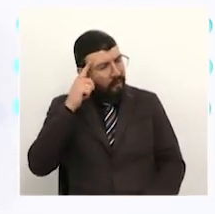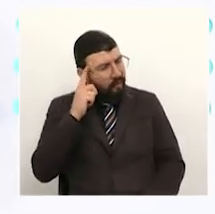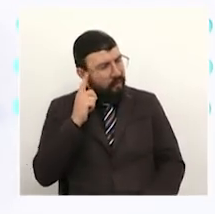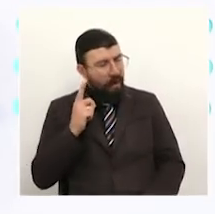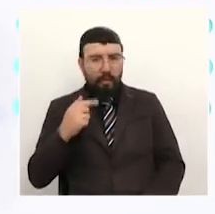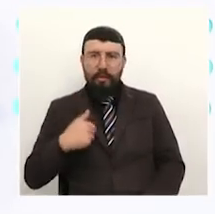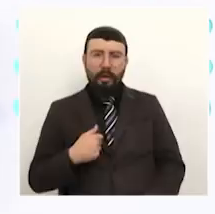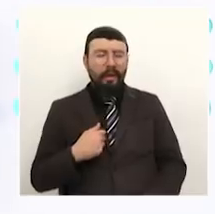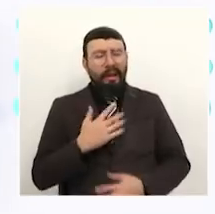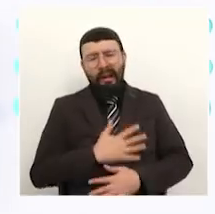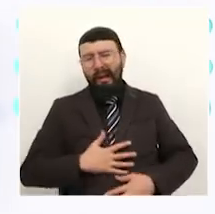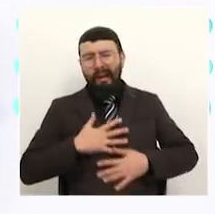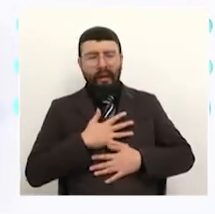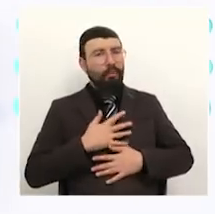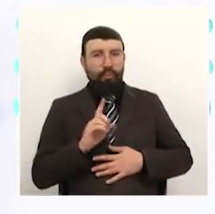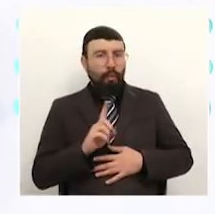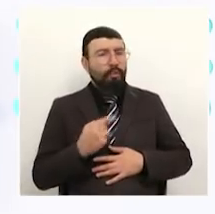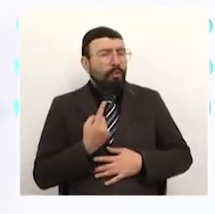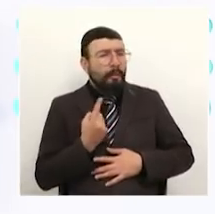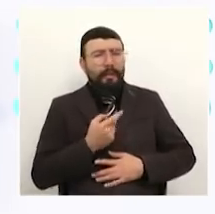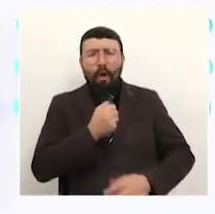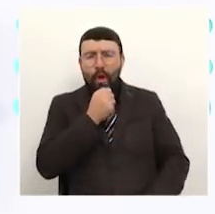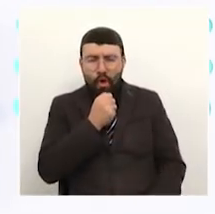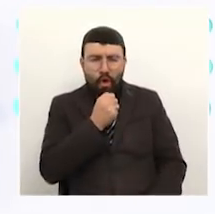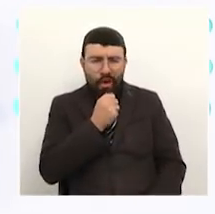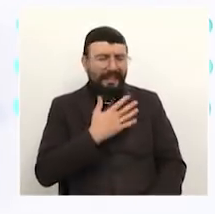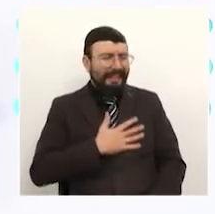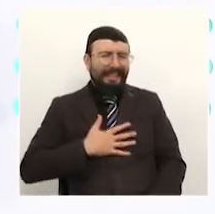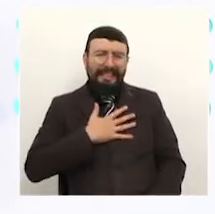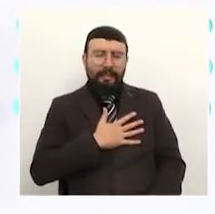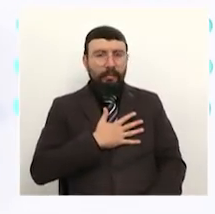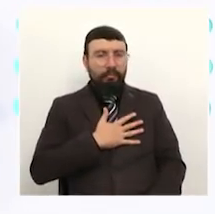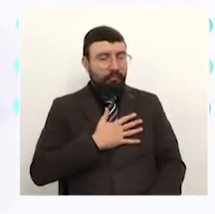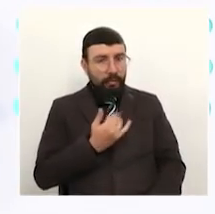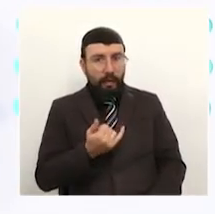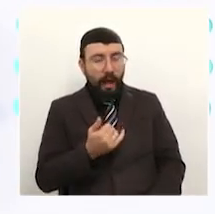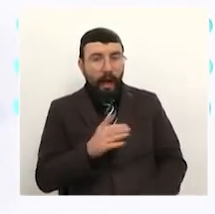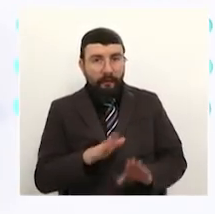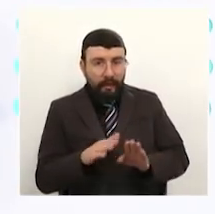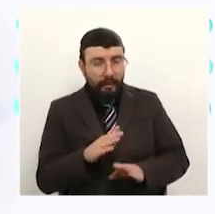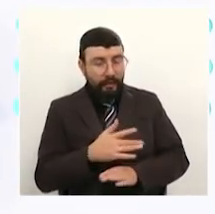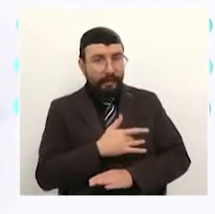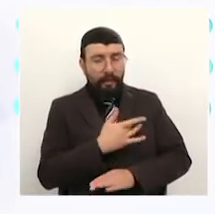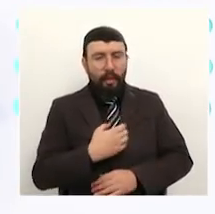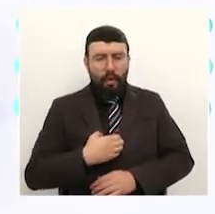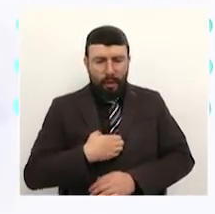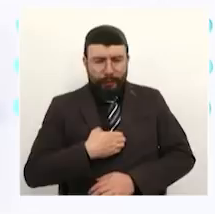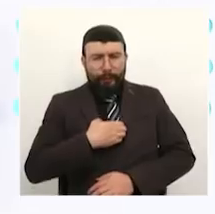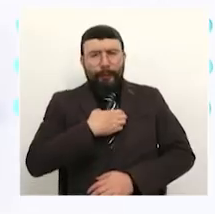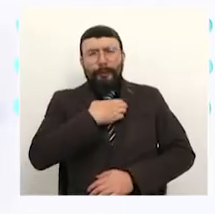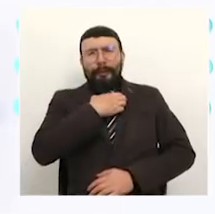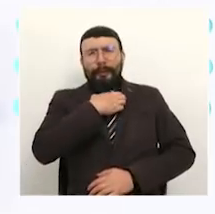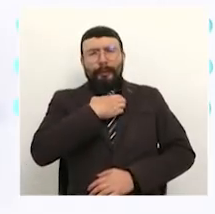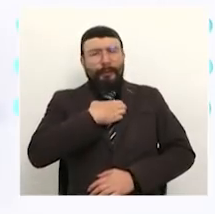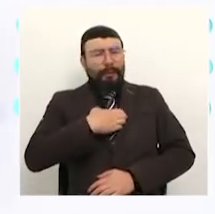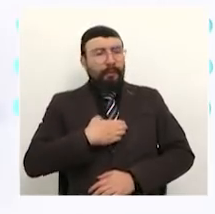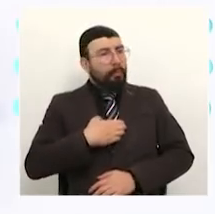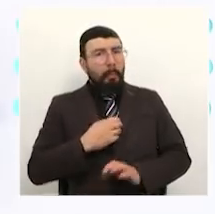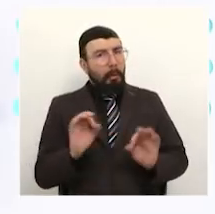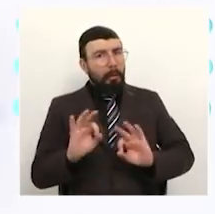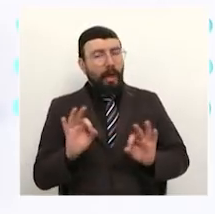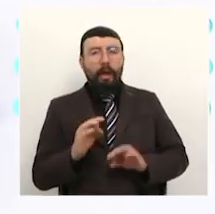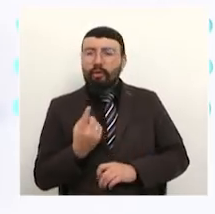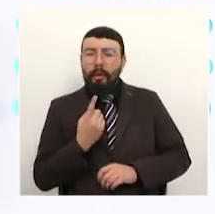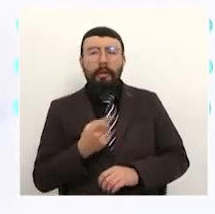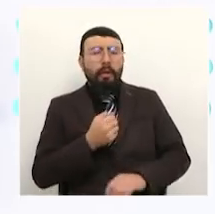solamente la tos suele ser irritativa y no necesariamente da con la sensación de quemazón que lo otro que la gente siempre